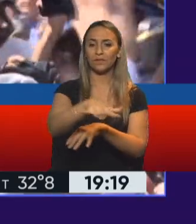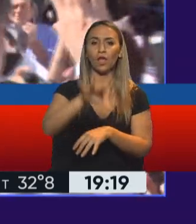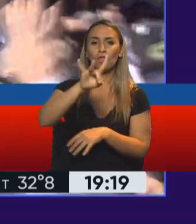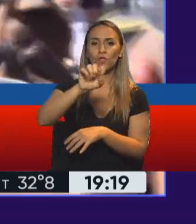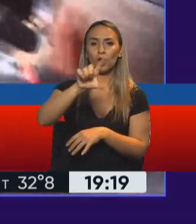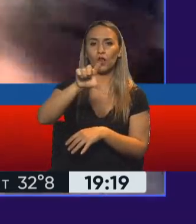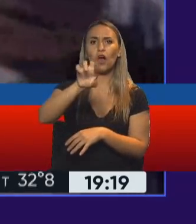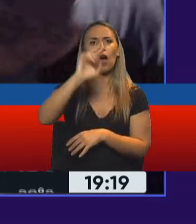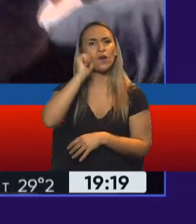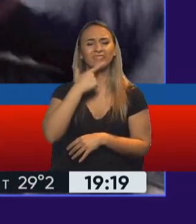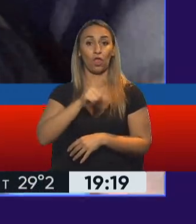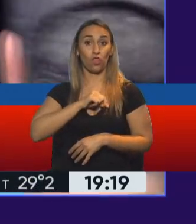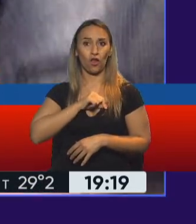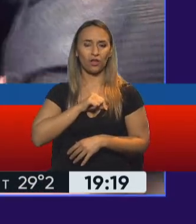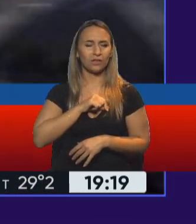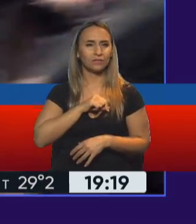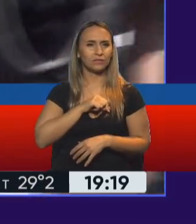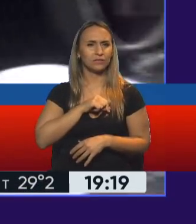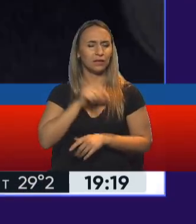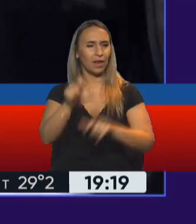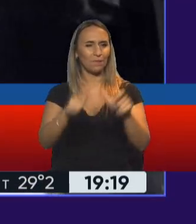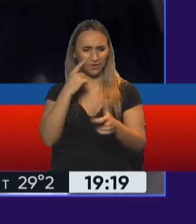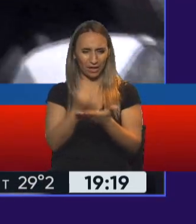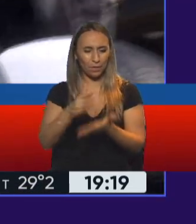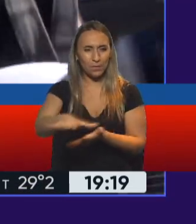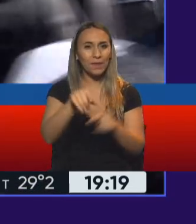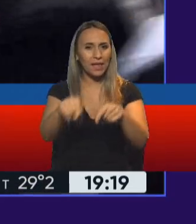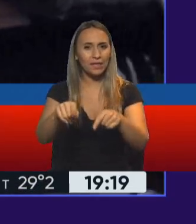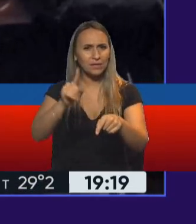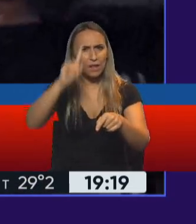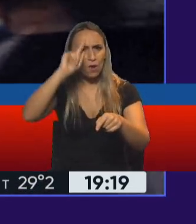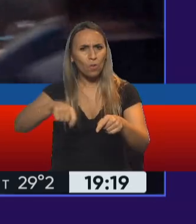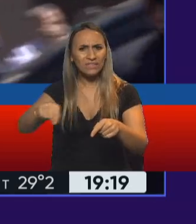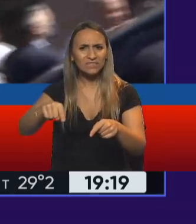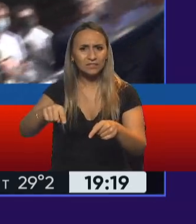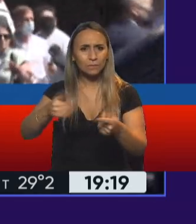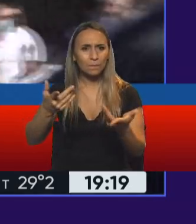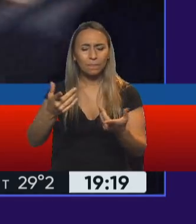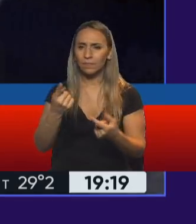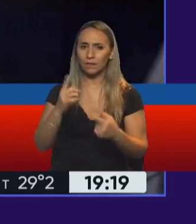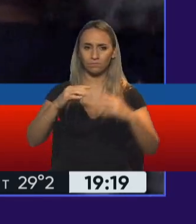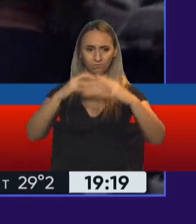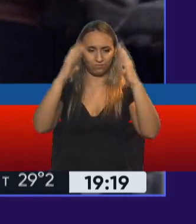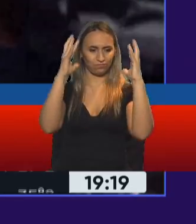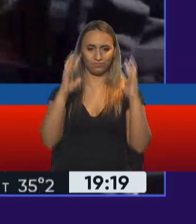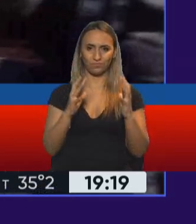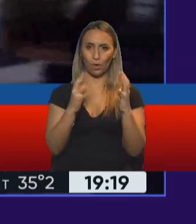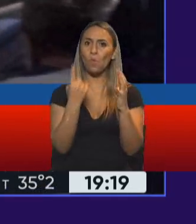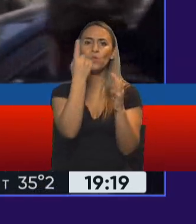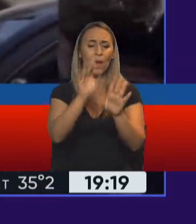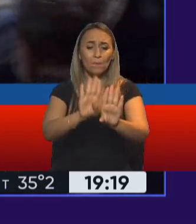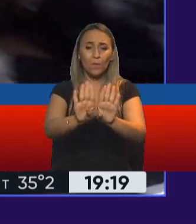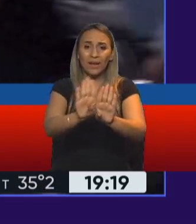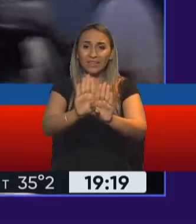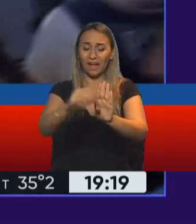de Dolores con su siesta tranquila? ¿Qué habrá pensado el juez, que tiene una sola puerta de acceso a un juzgado de un